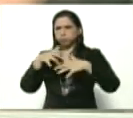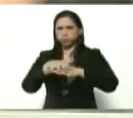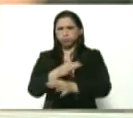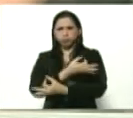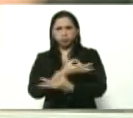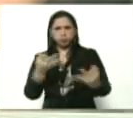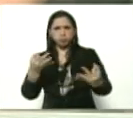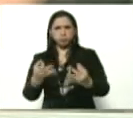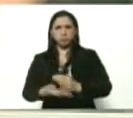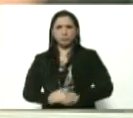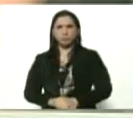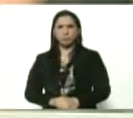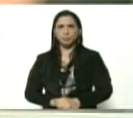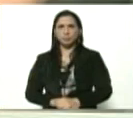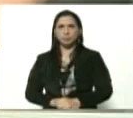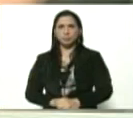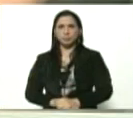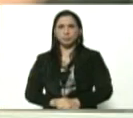perfecta,